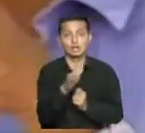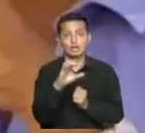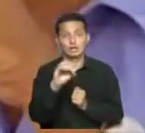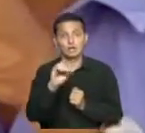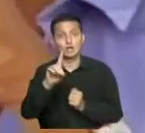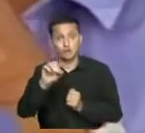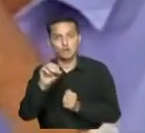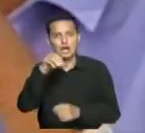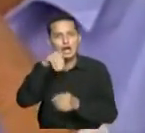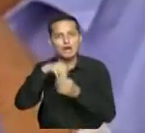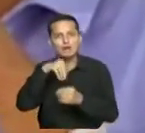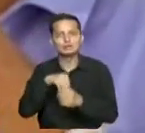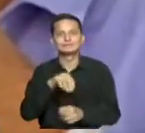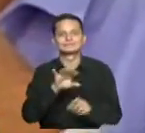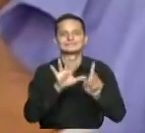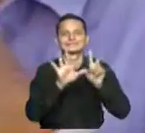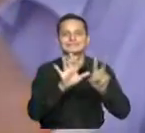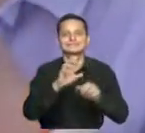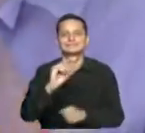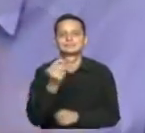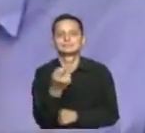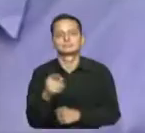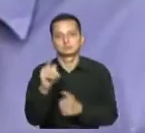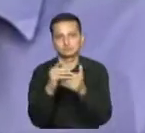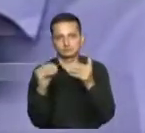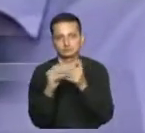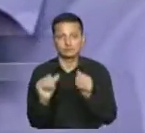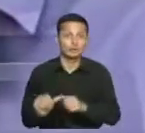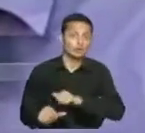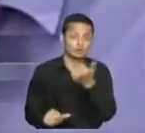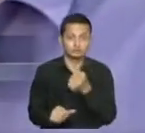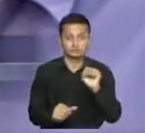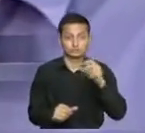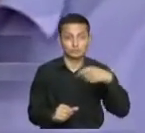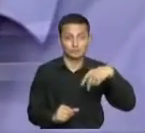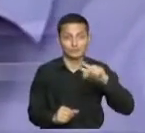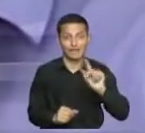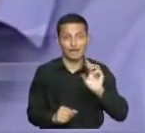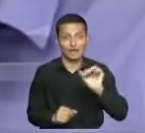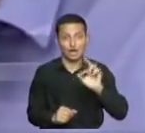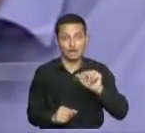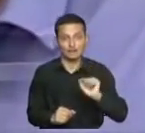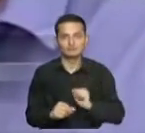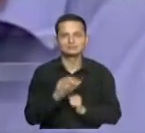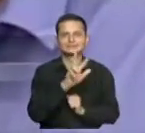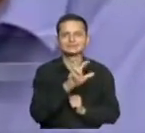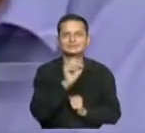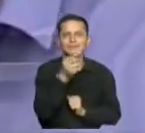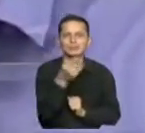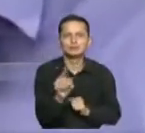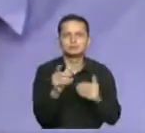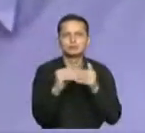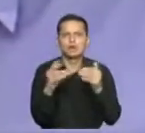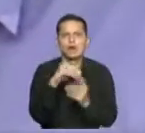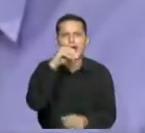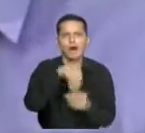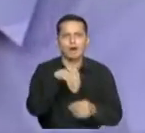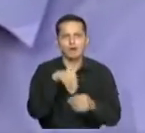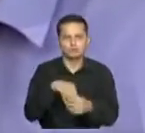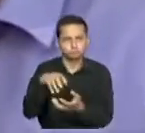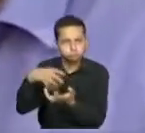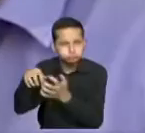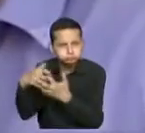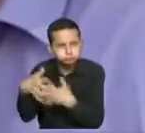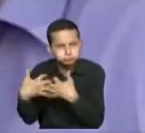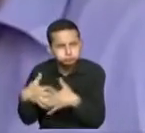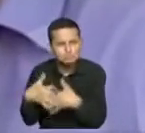ahorro de 70 millones de dólares y Sopladora ha generado 30 millones de dólares de ahorro en